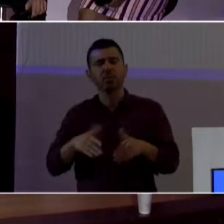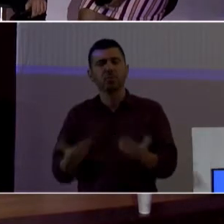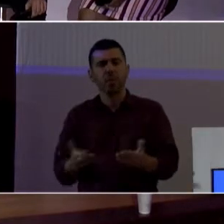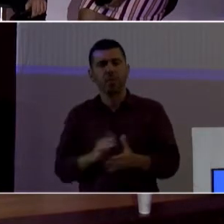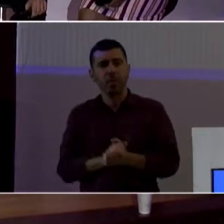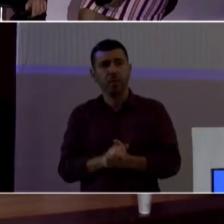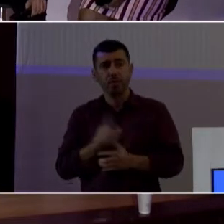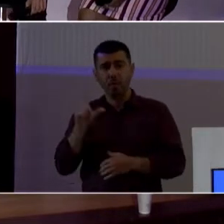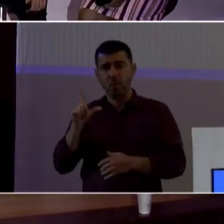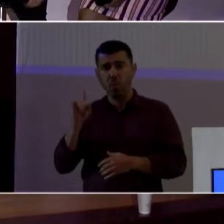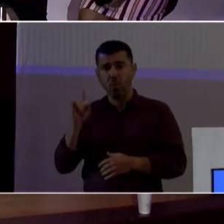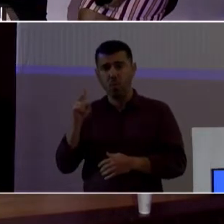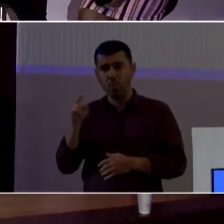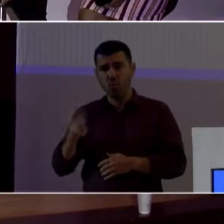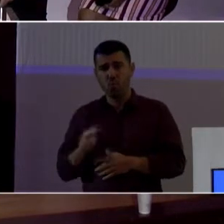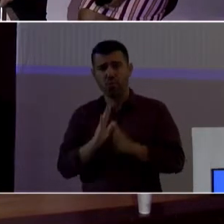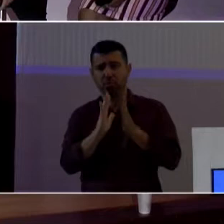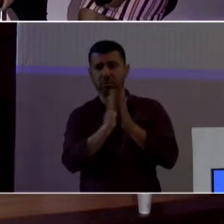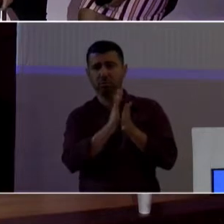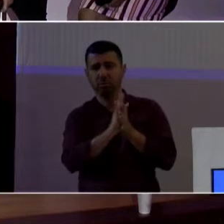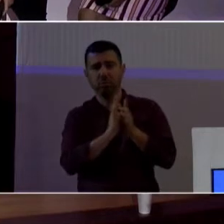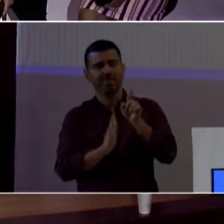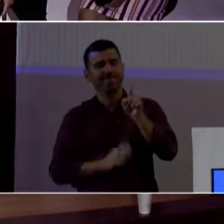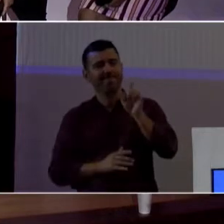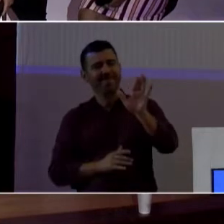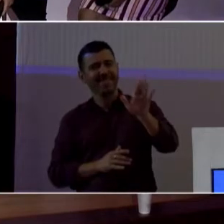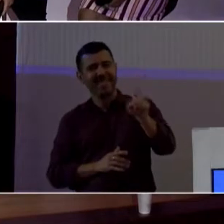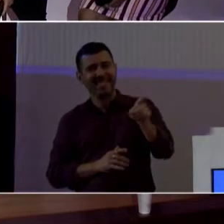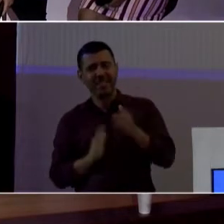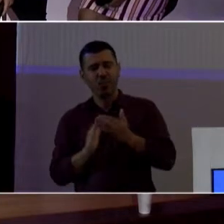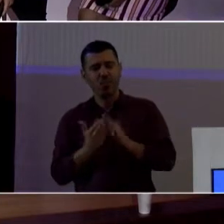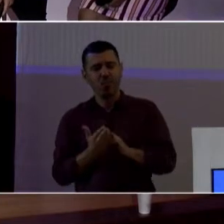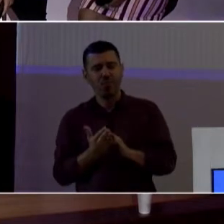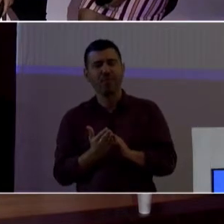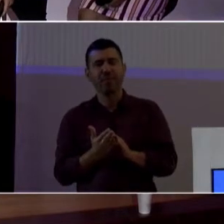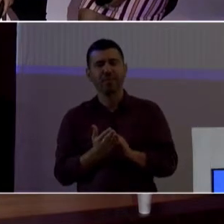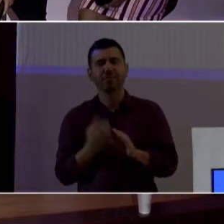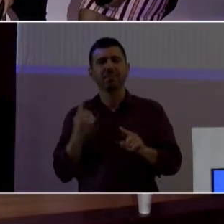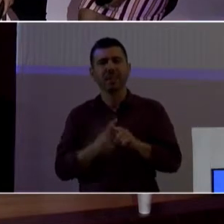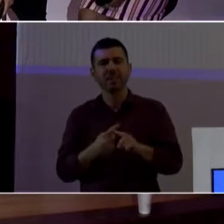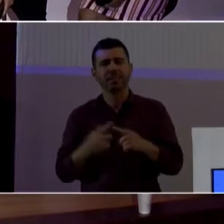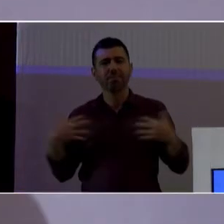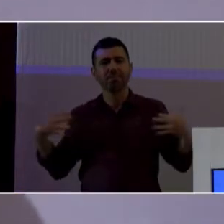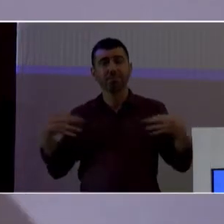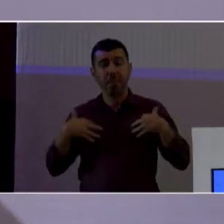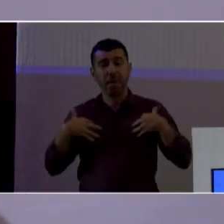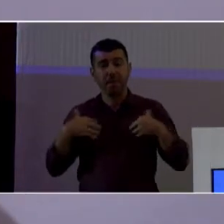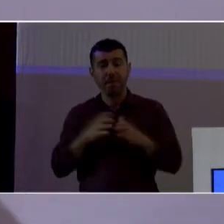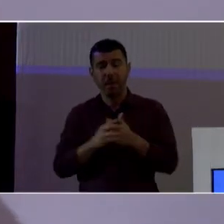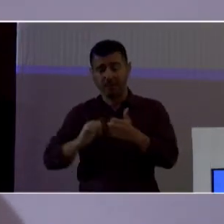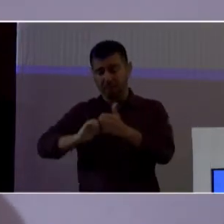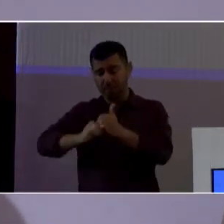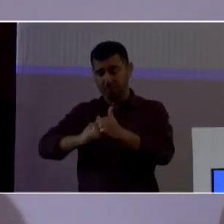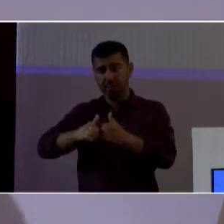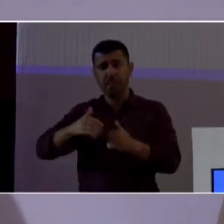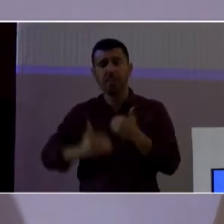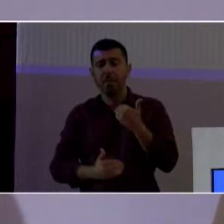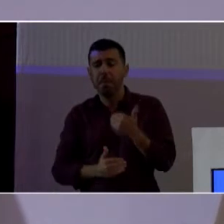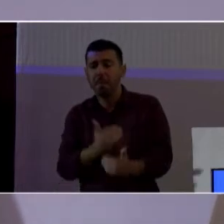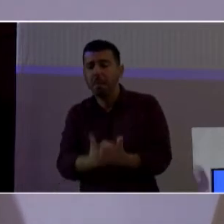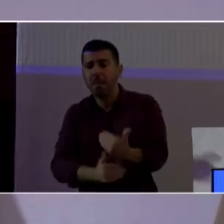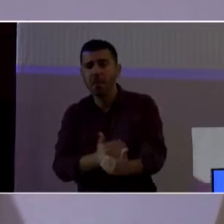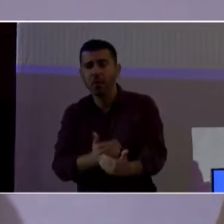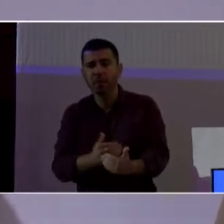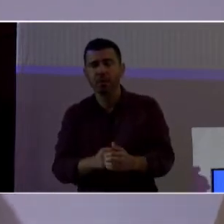que esa reincorporación comunitaria que une a las víctimas, las comunidades y los excombatientes en un solo proceso, es como ver